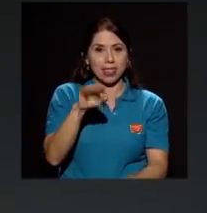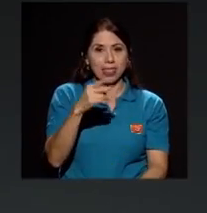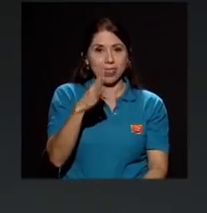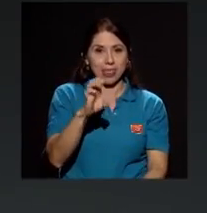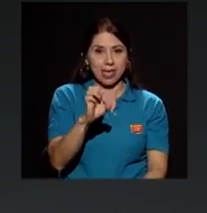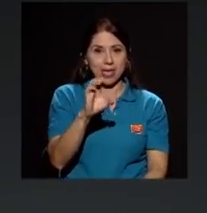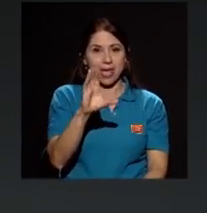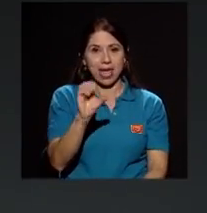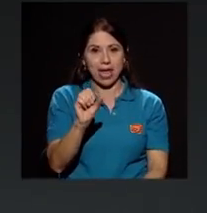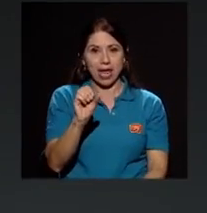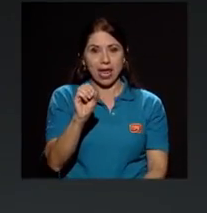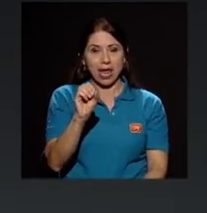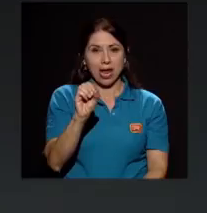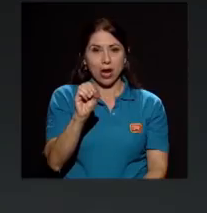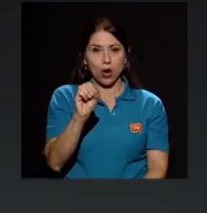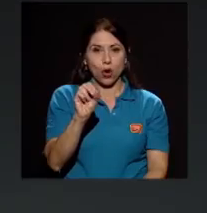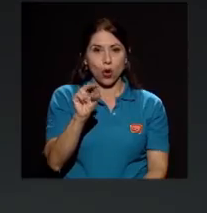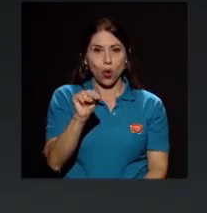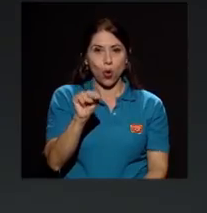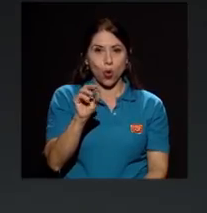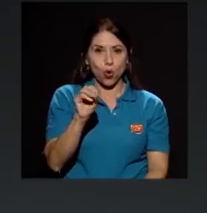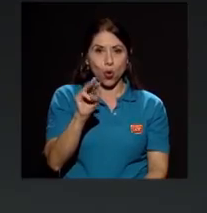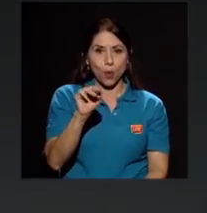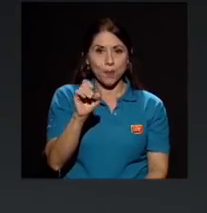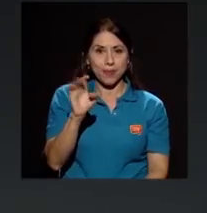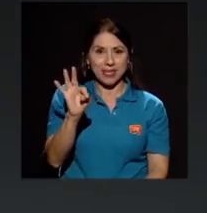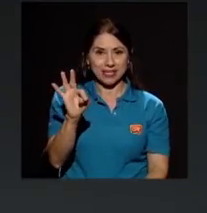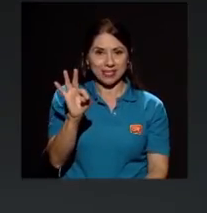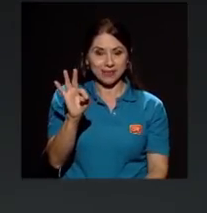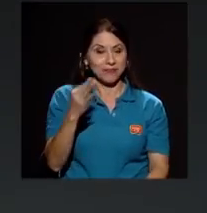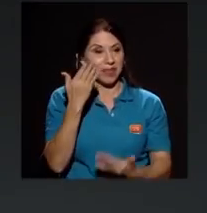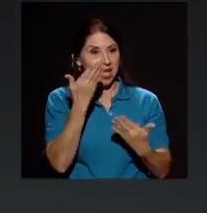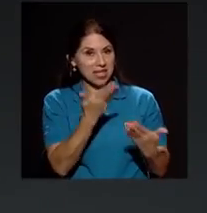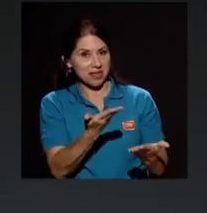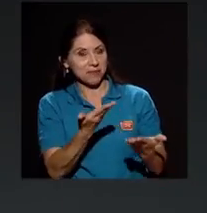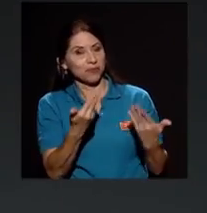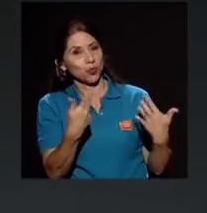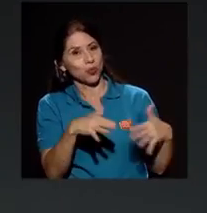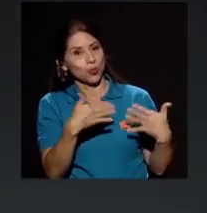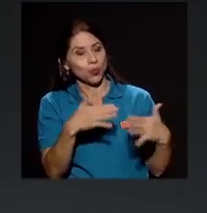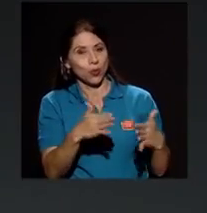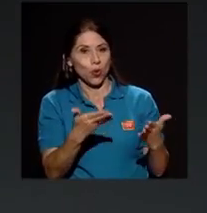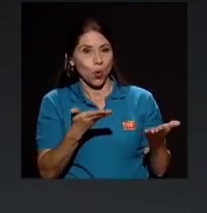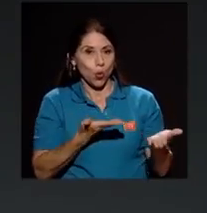tenemos la contribución del recuerdo y déjenme